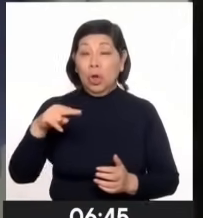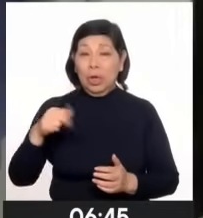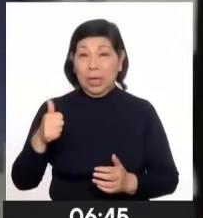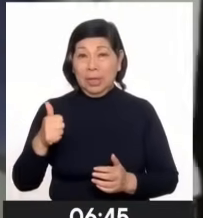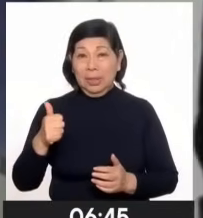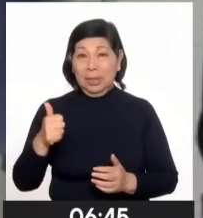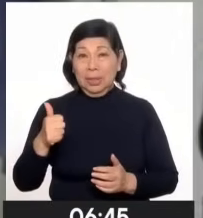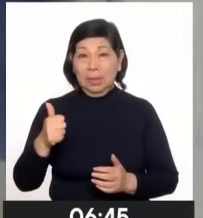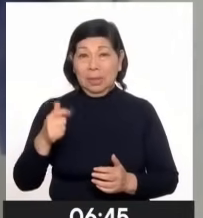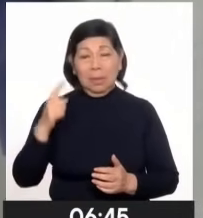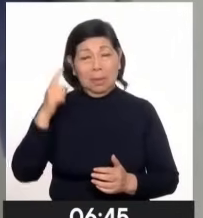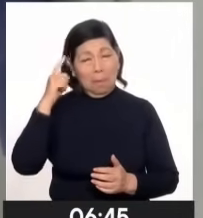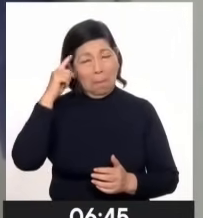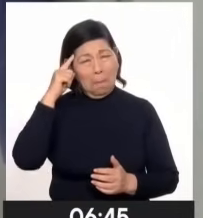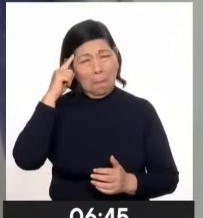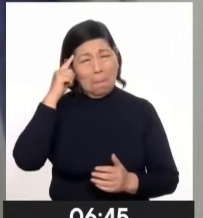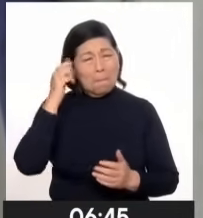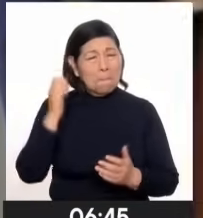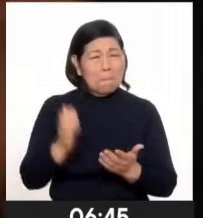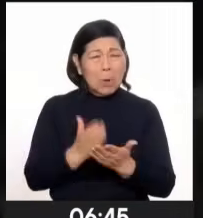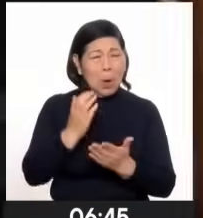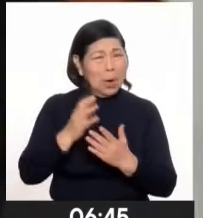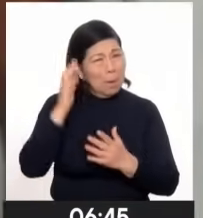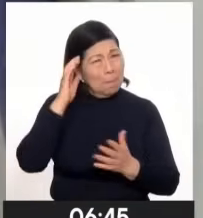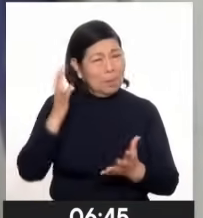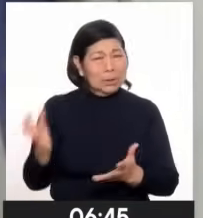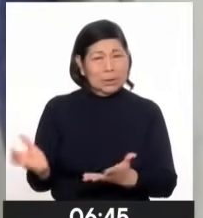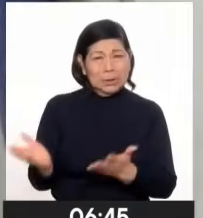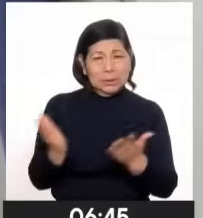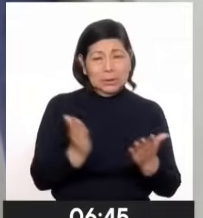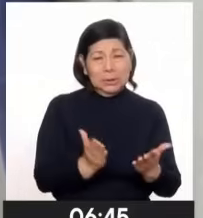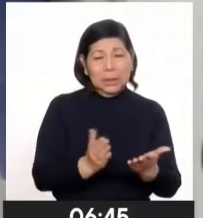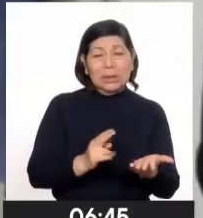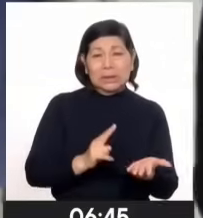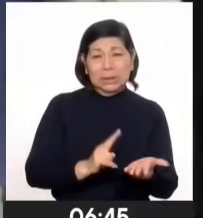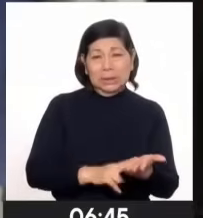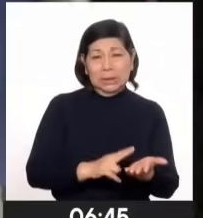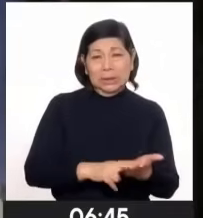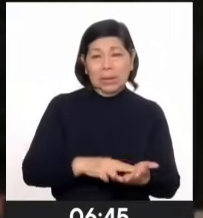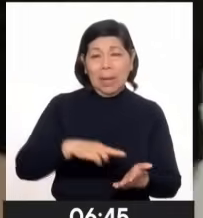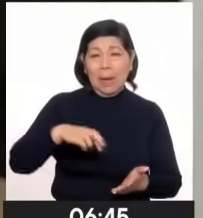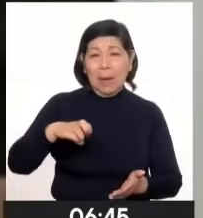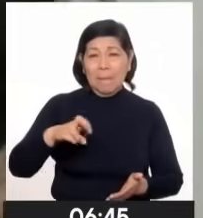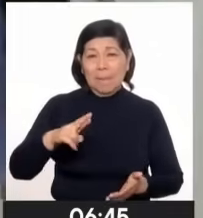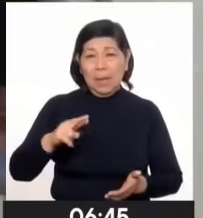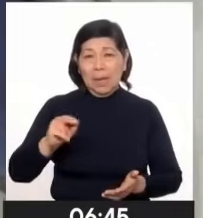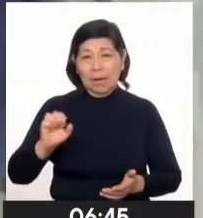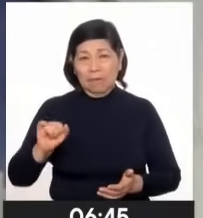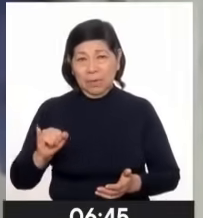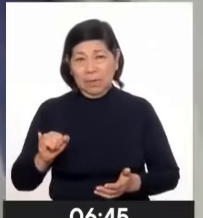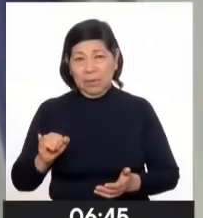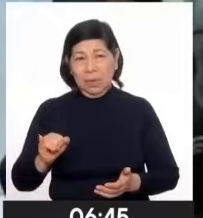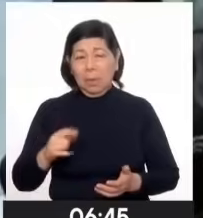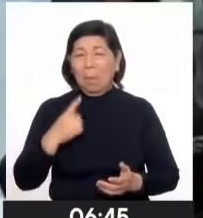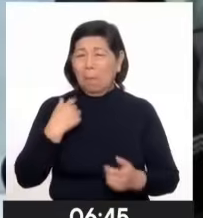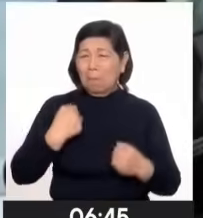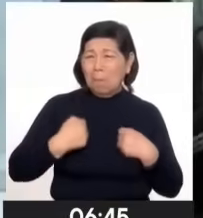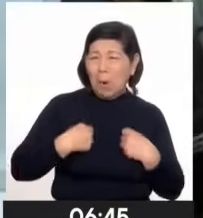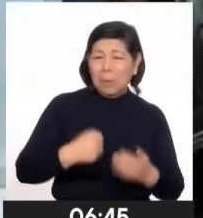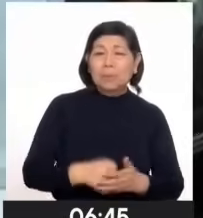resultó con traumatismo encéfalo craneano fue referido a salud mientras Merly jampa presenta policontusiones